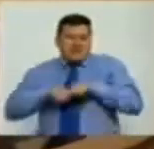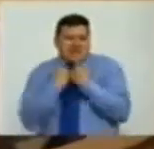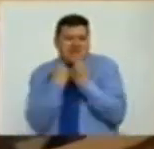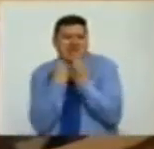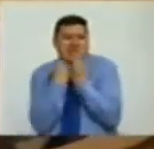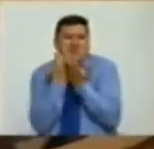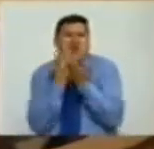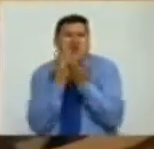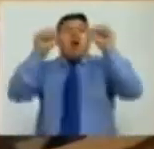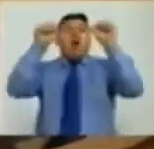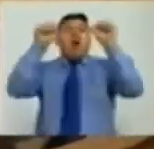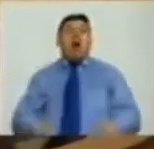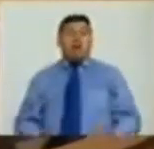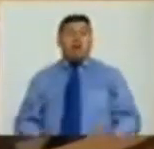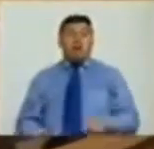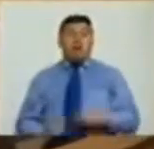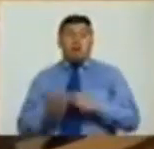semejante daño,